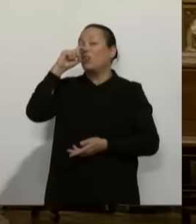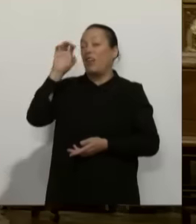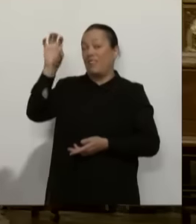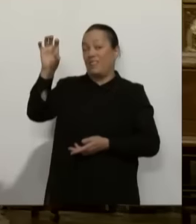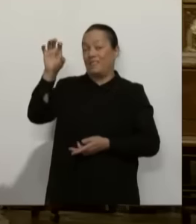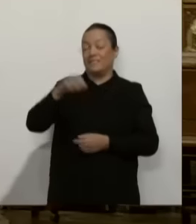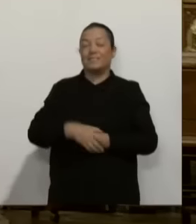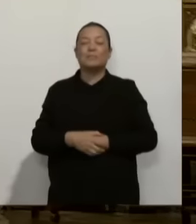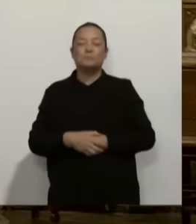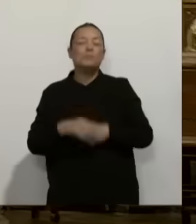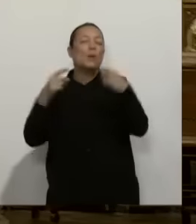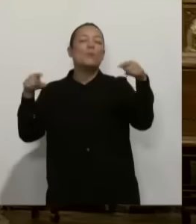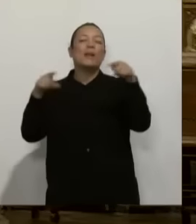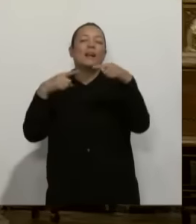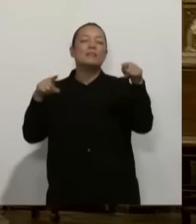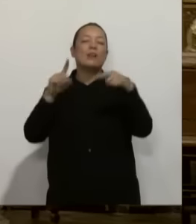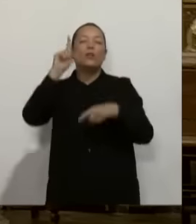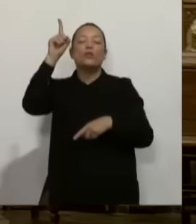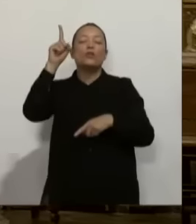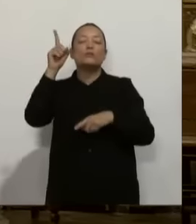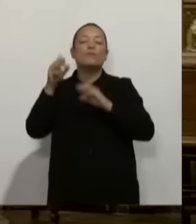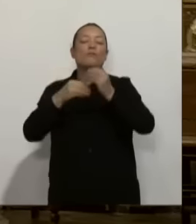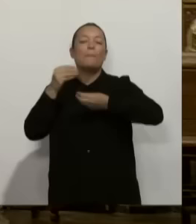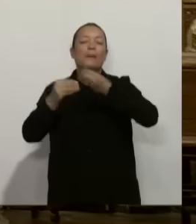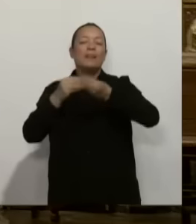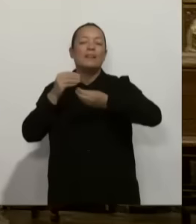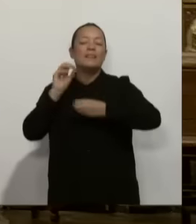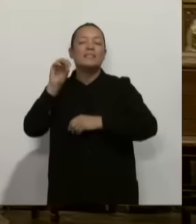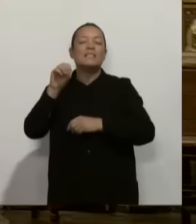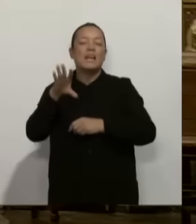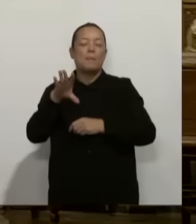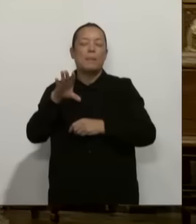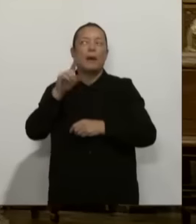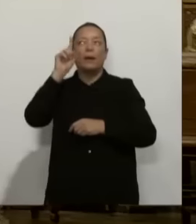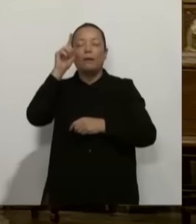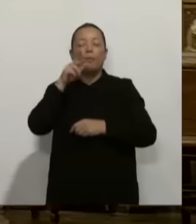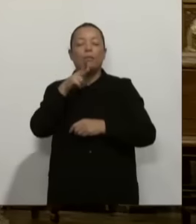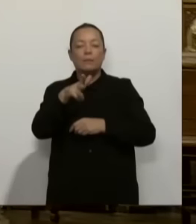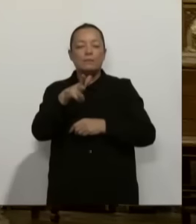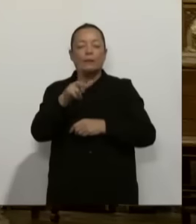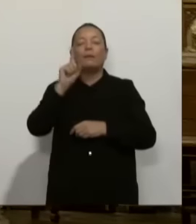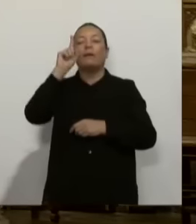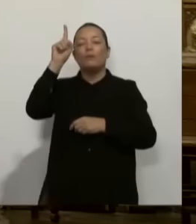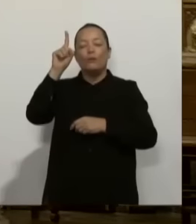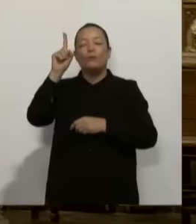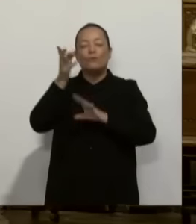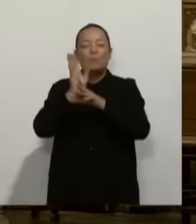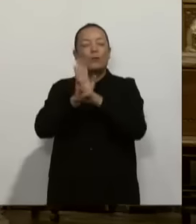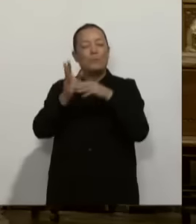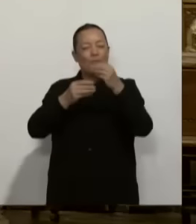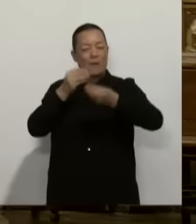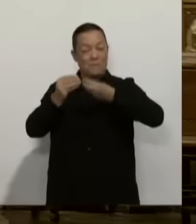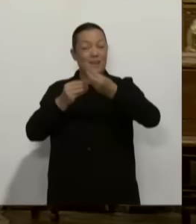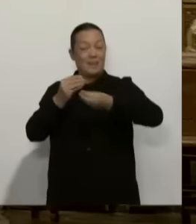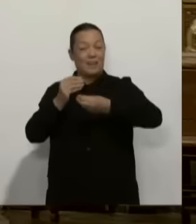él, una canción que se llama Dios Familia. Y él dice, y es que Dios es Dios